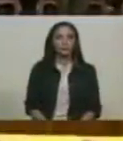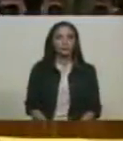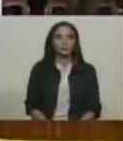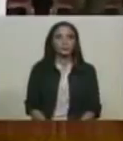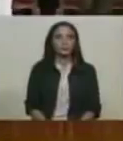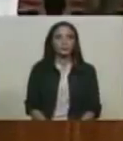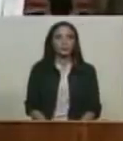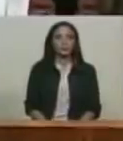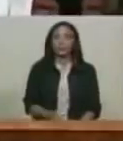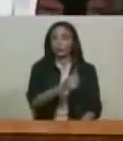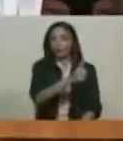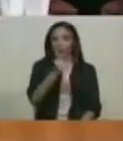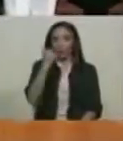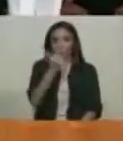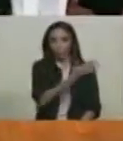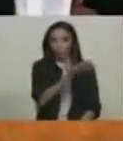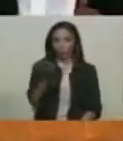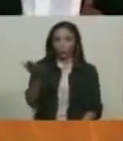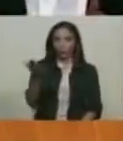Ustedes, guardianes del honor,